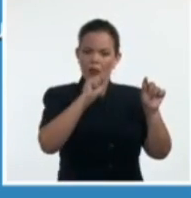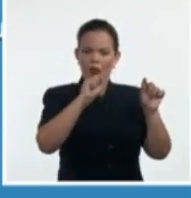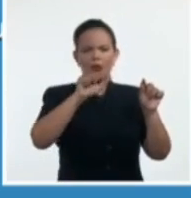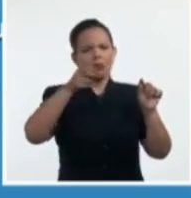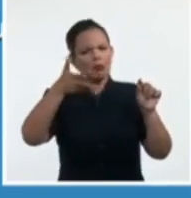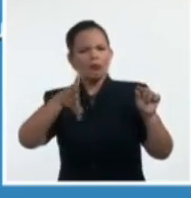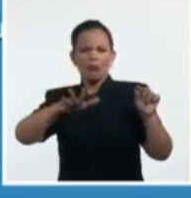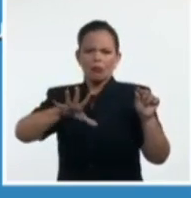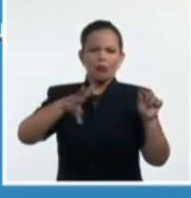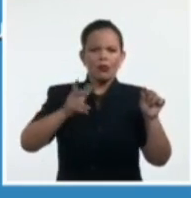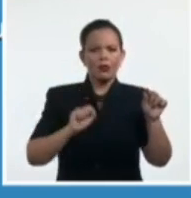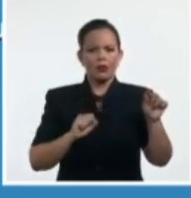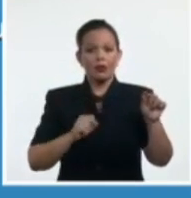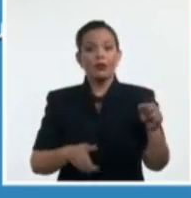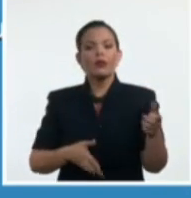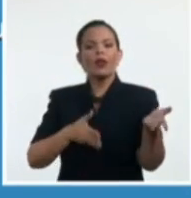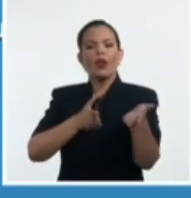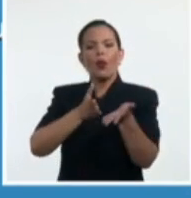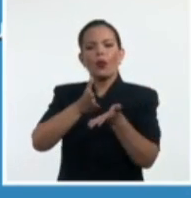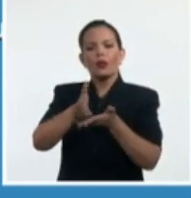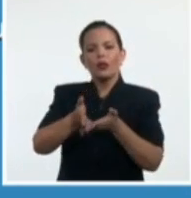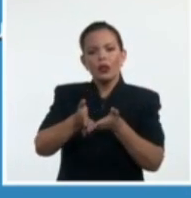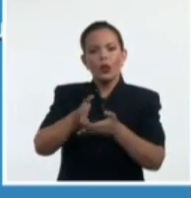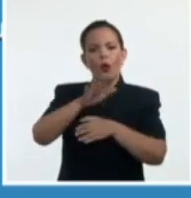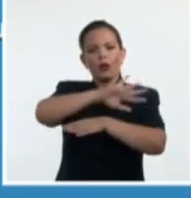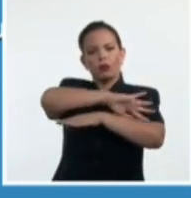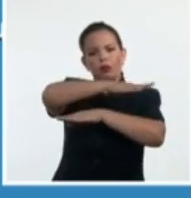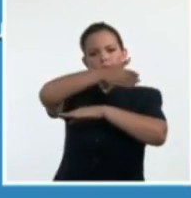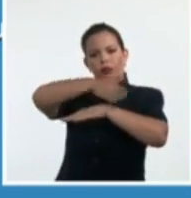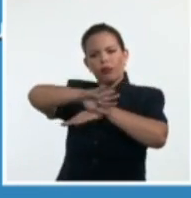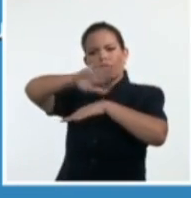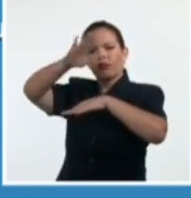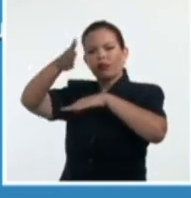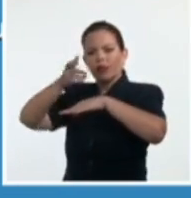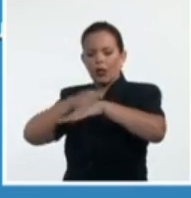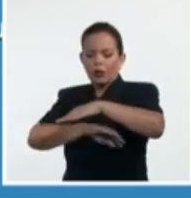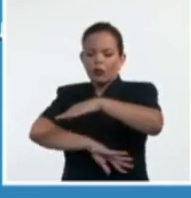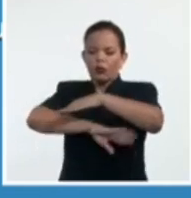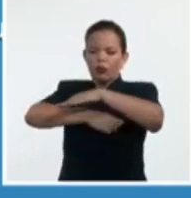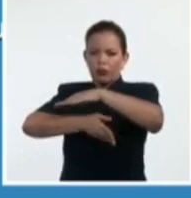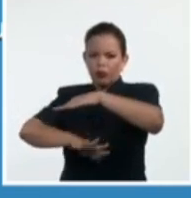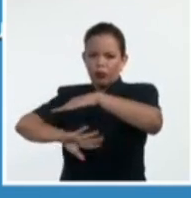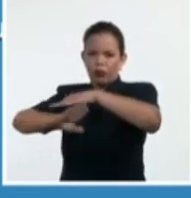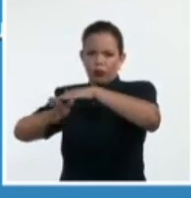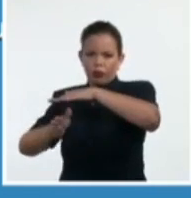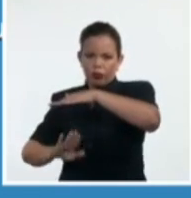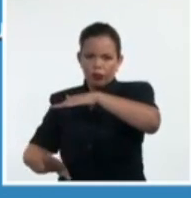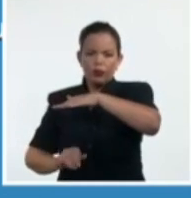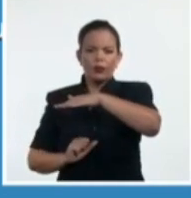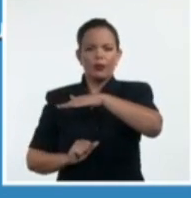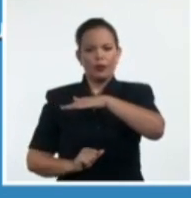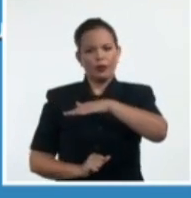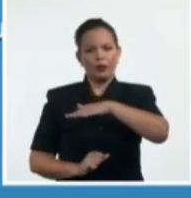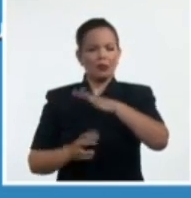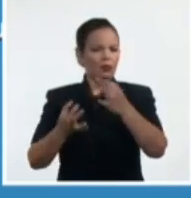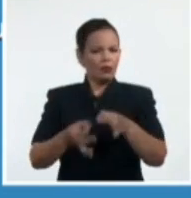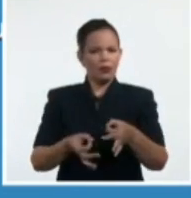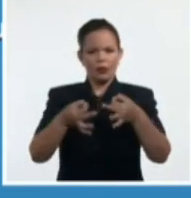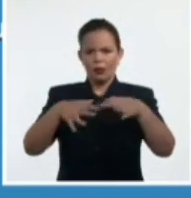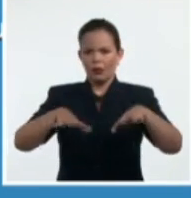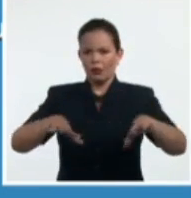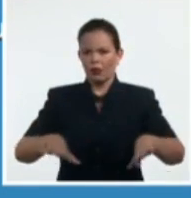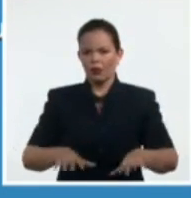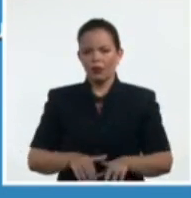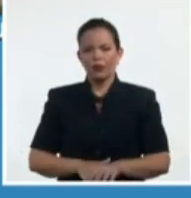mantienen todavía las marejadas en ambas costas de la región occidental, con ligeras acumulaciones de agua en zonas bajas del litoral norte de occidente,